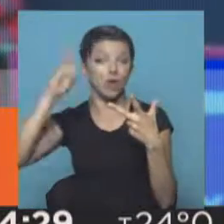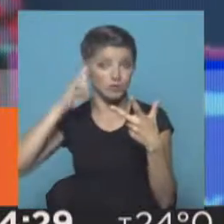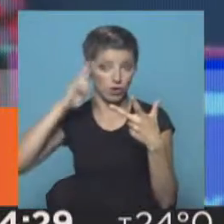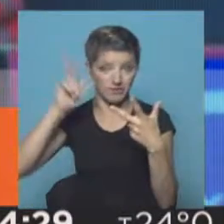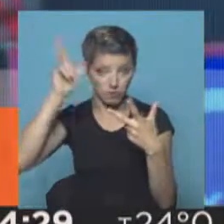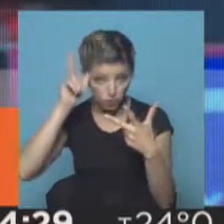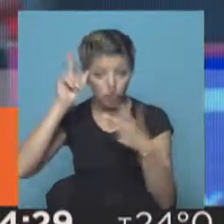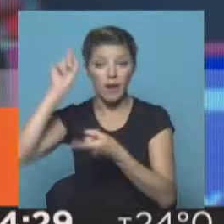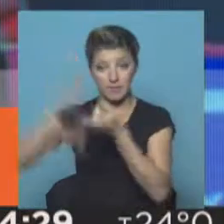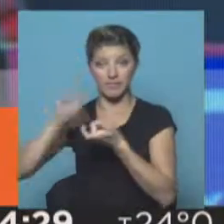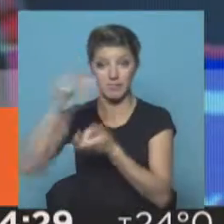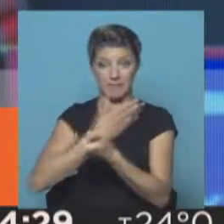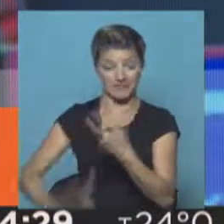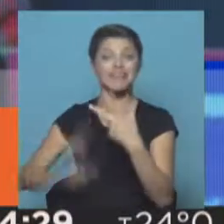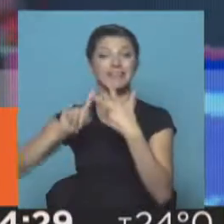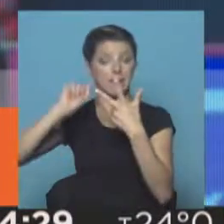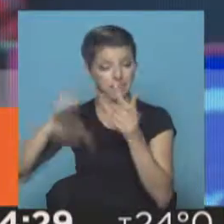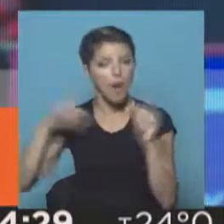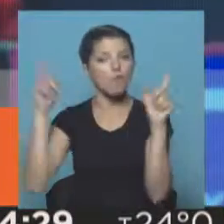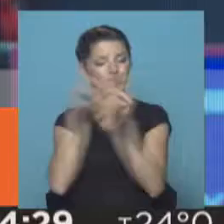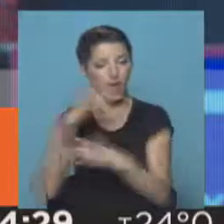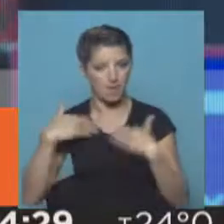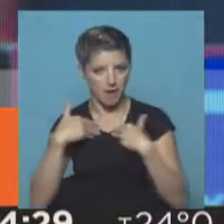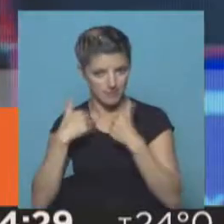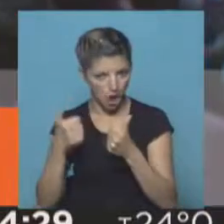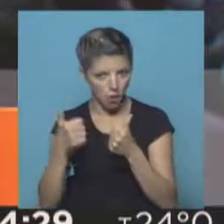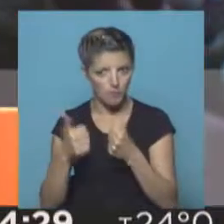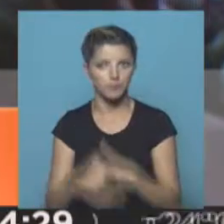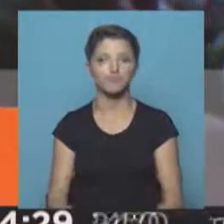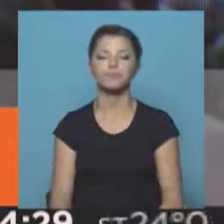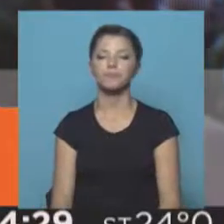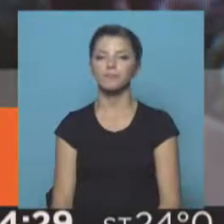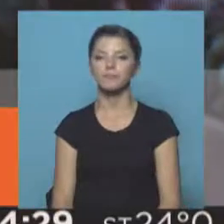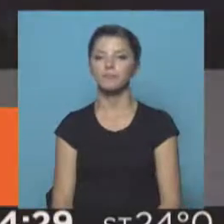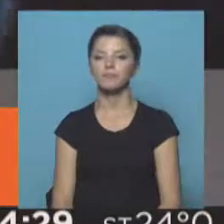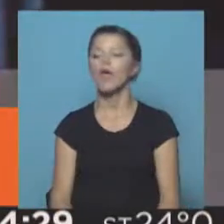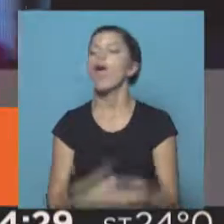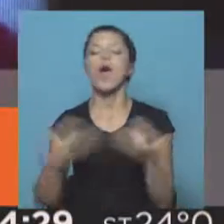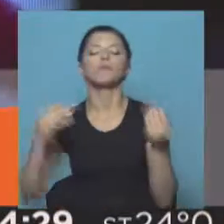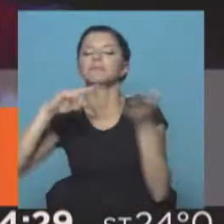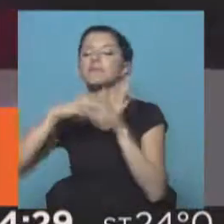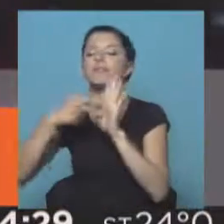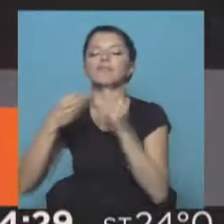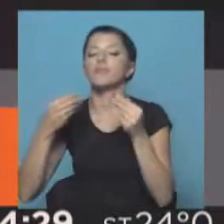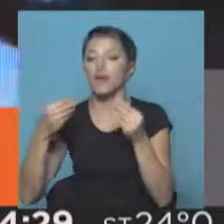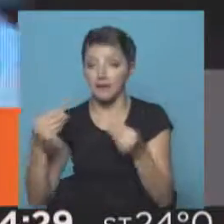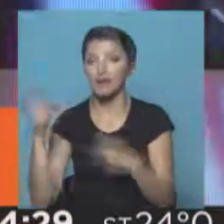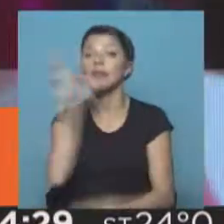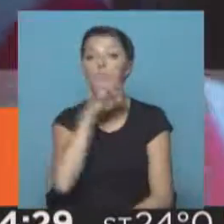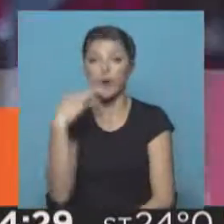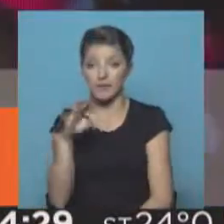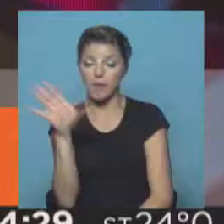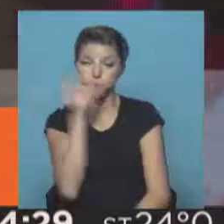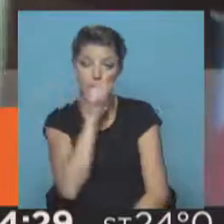primera dama. ¿Esto qué significa? Significa que más allá de que hay una intimidad que preservar, Hillary es muy celosa